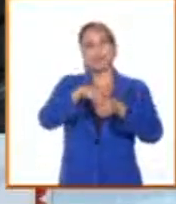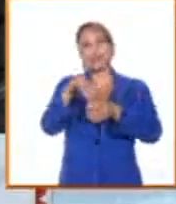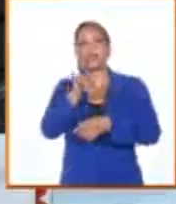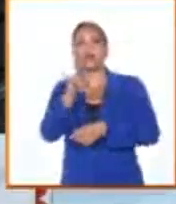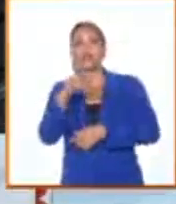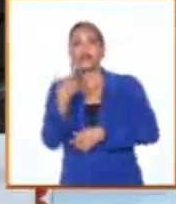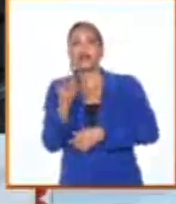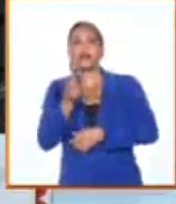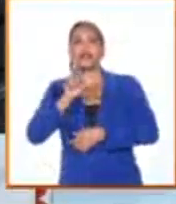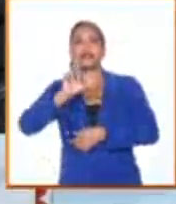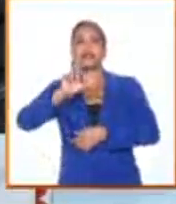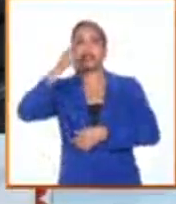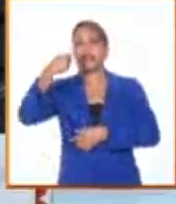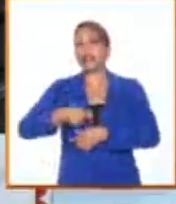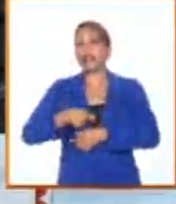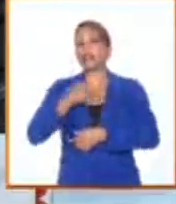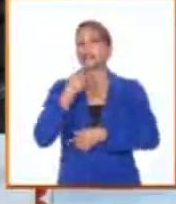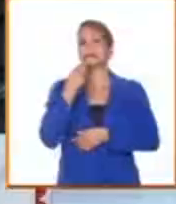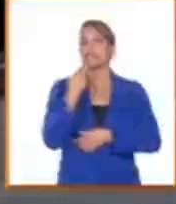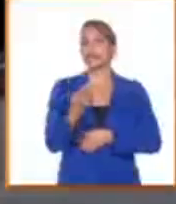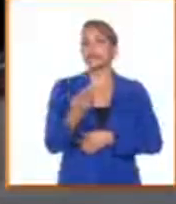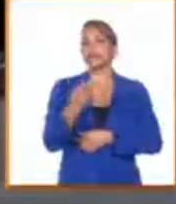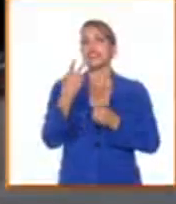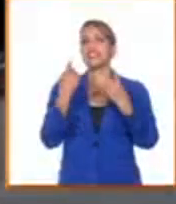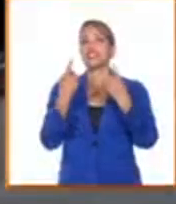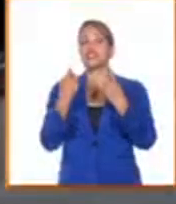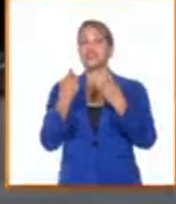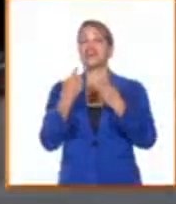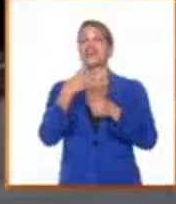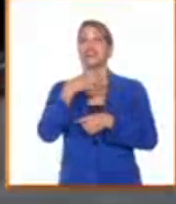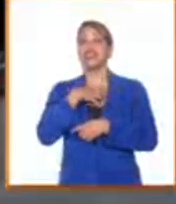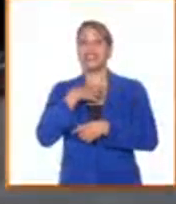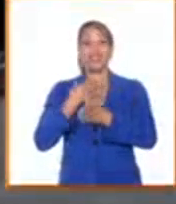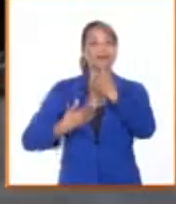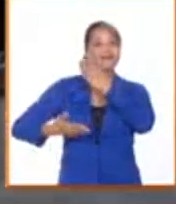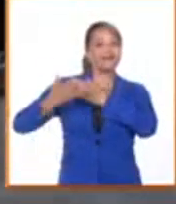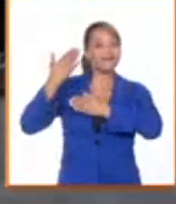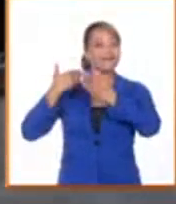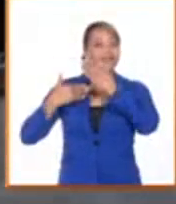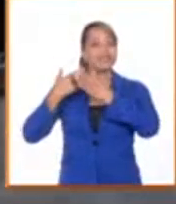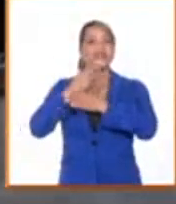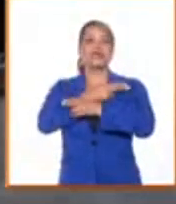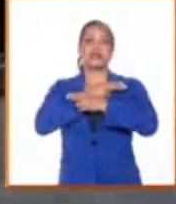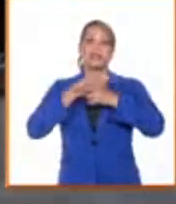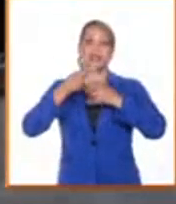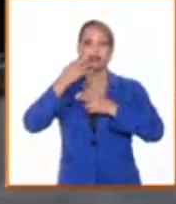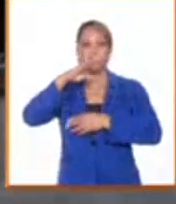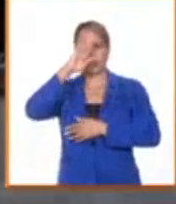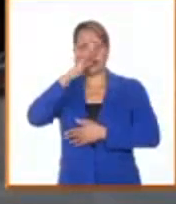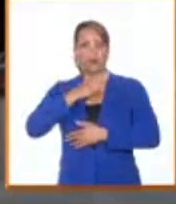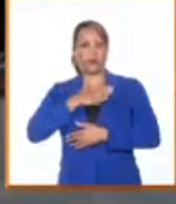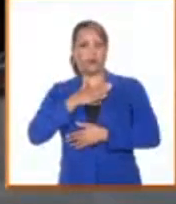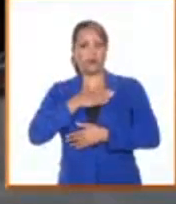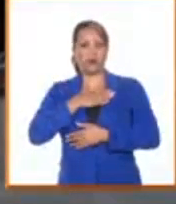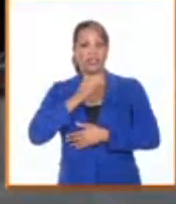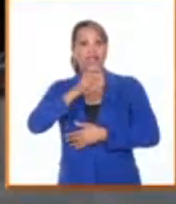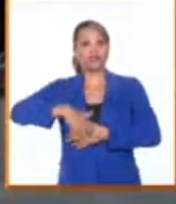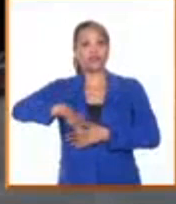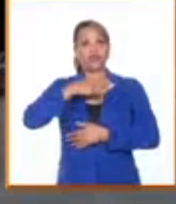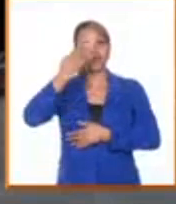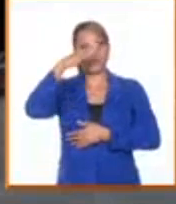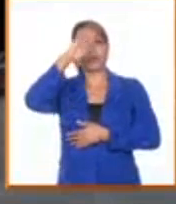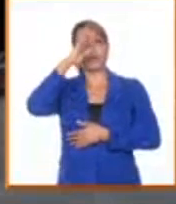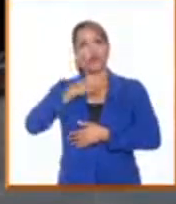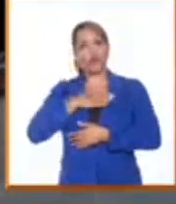ley que da respuesta a una necesidad histórica que tenía la sociedad cubana. Hoy estamos hablando que la sociedad cubana ha